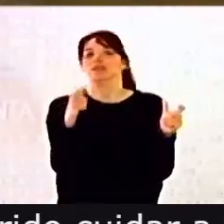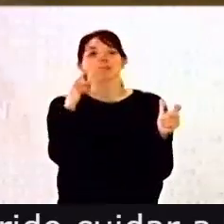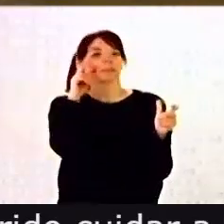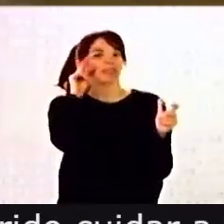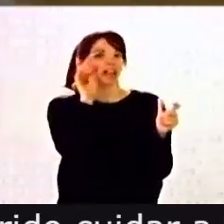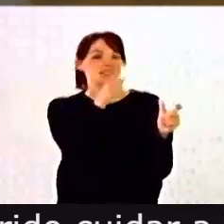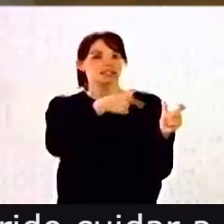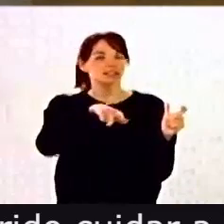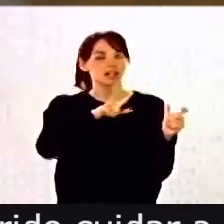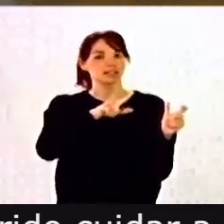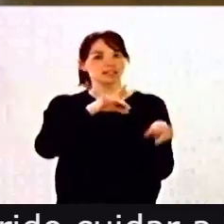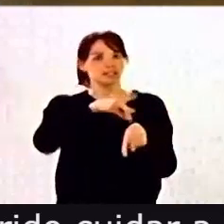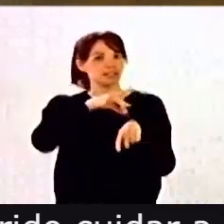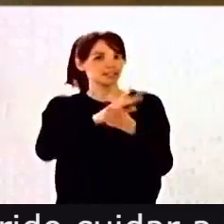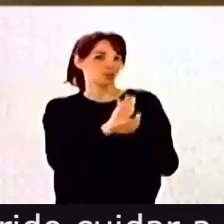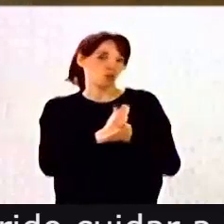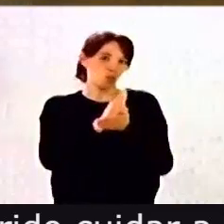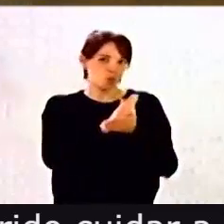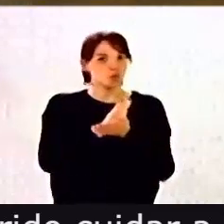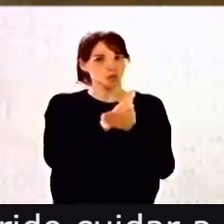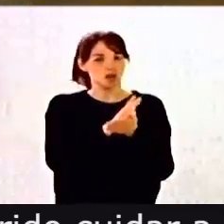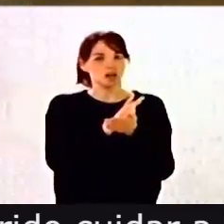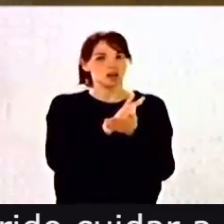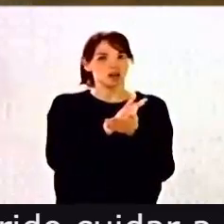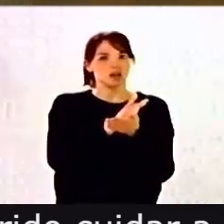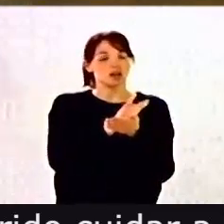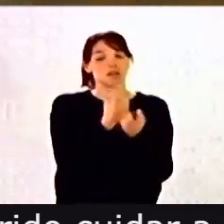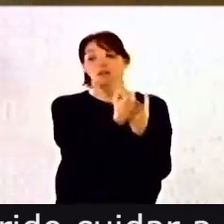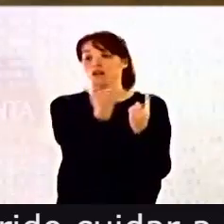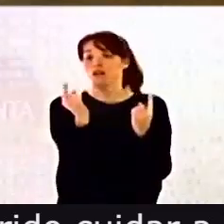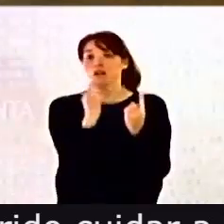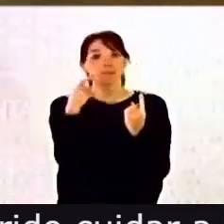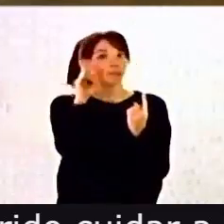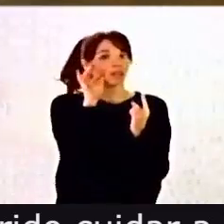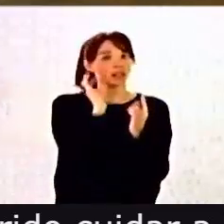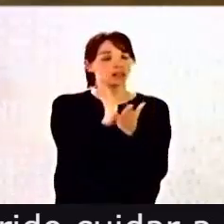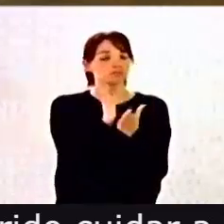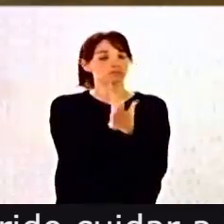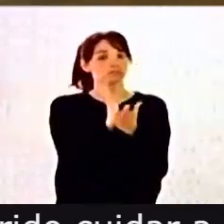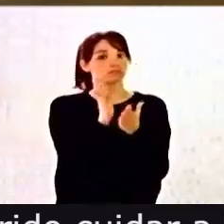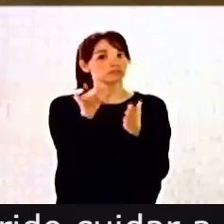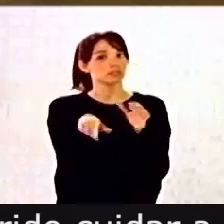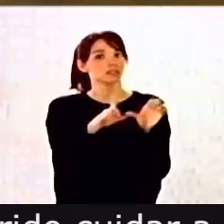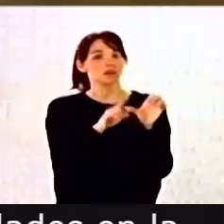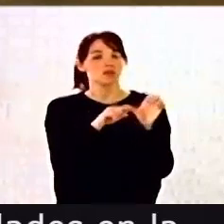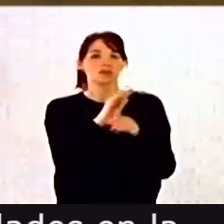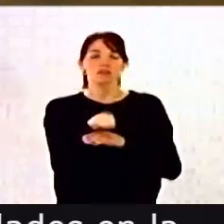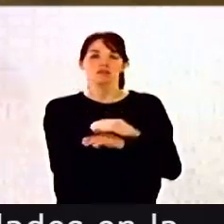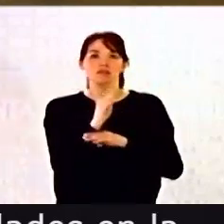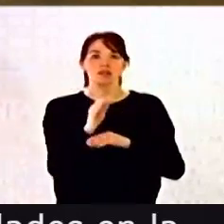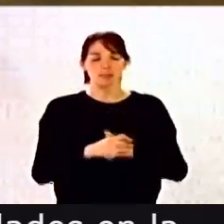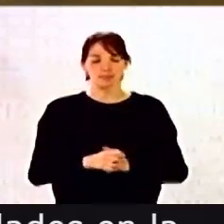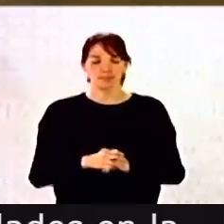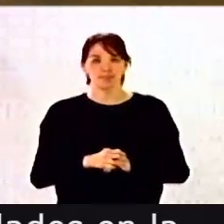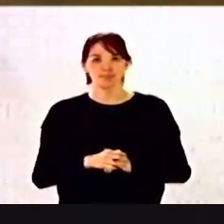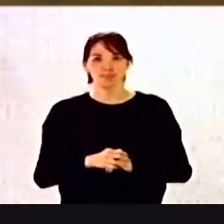estos residentes que están haciendo la especialidad en nuestra comunidad autónoma. Y mientras